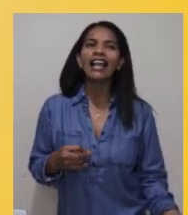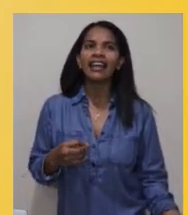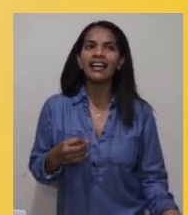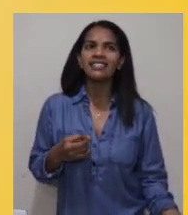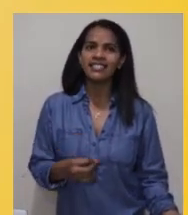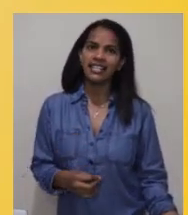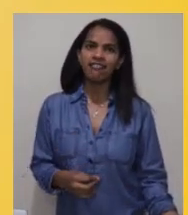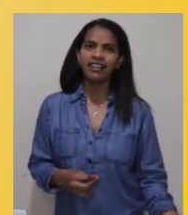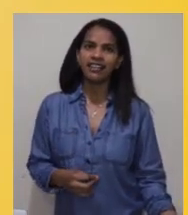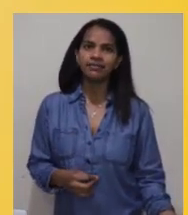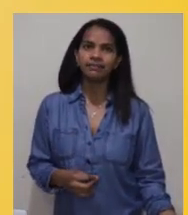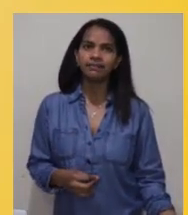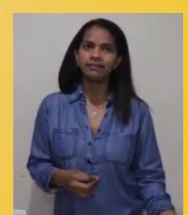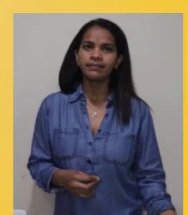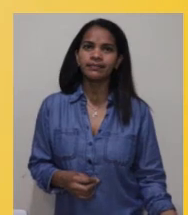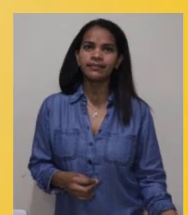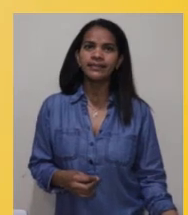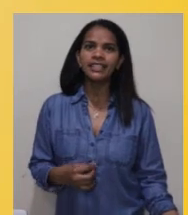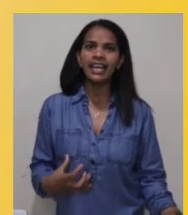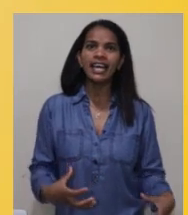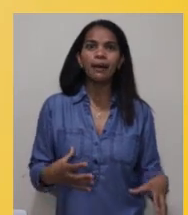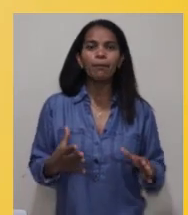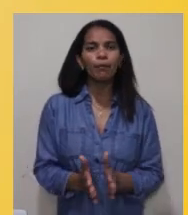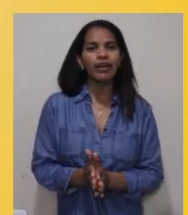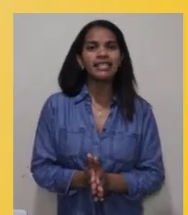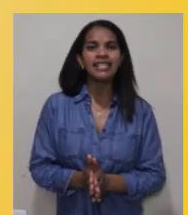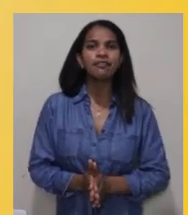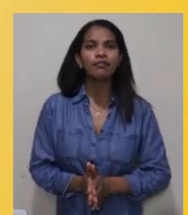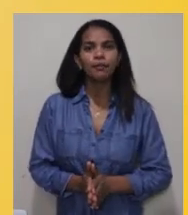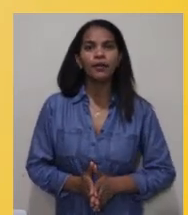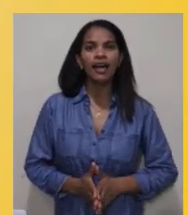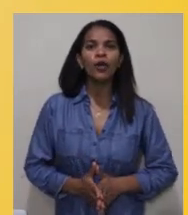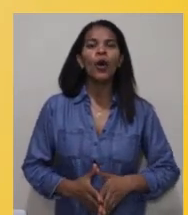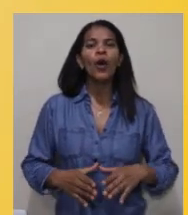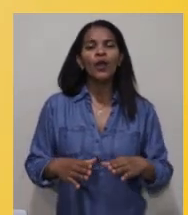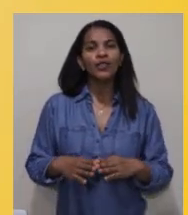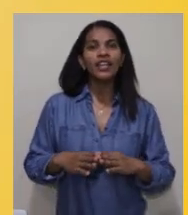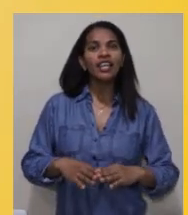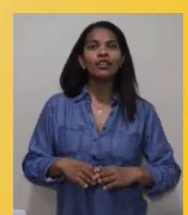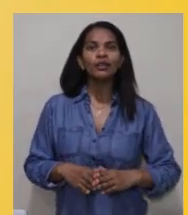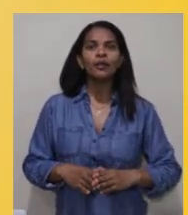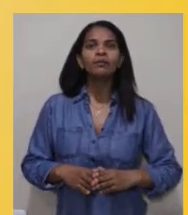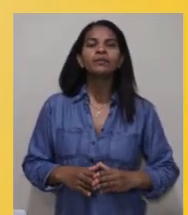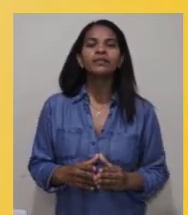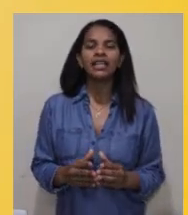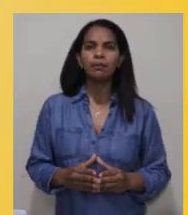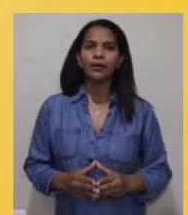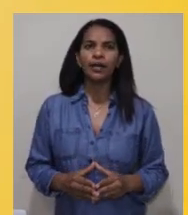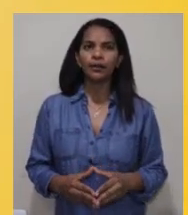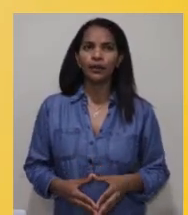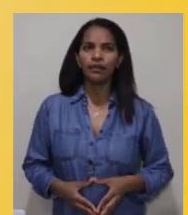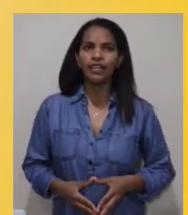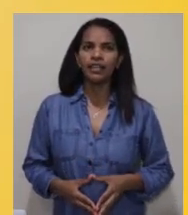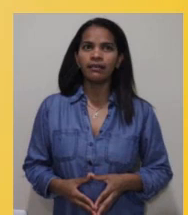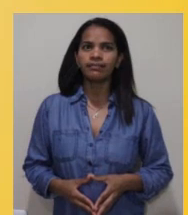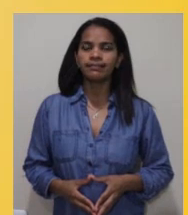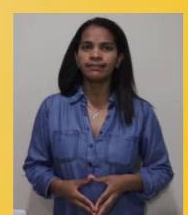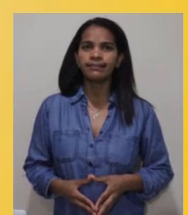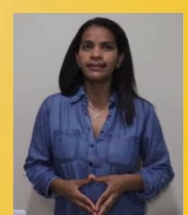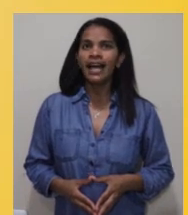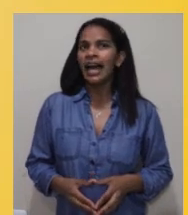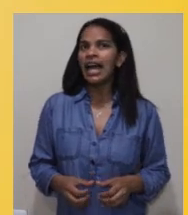objetivo alcanzable que puede estar formulado dentro del proyecto de